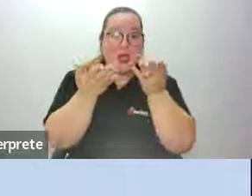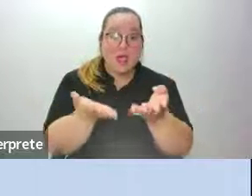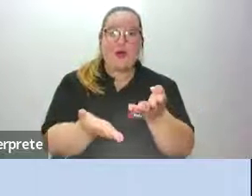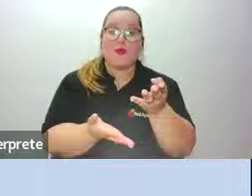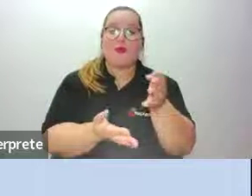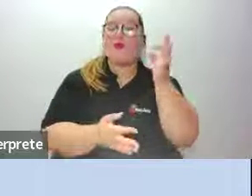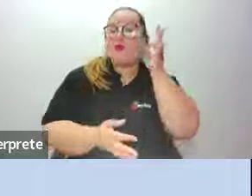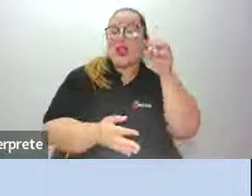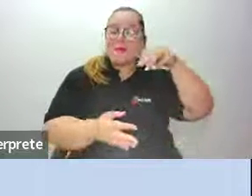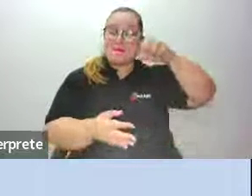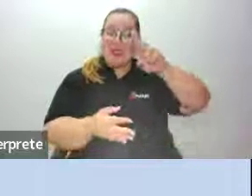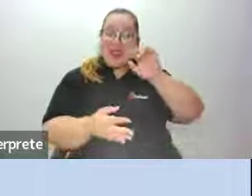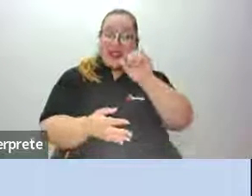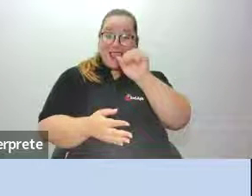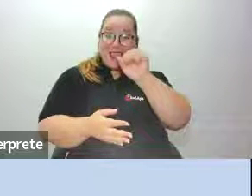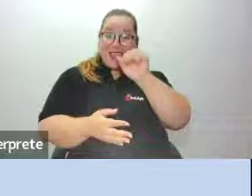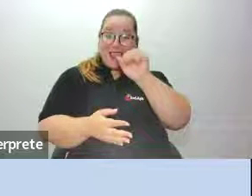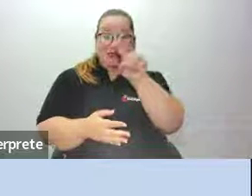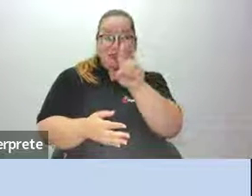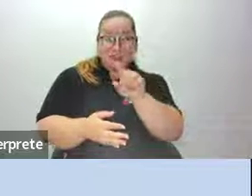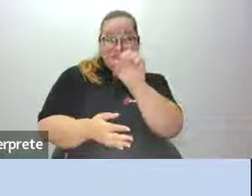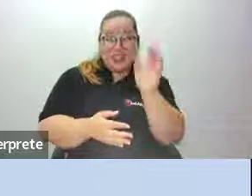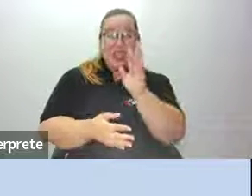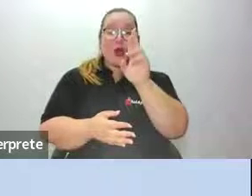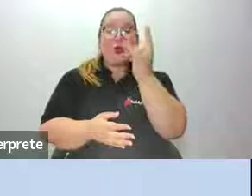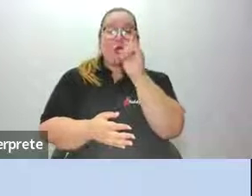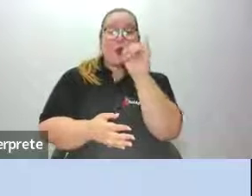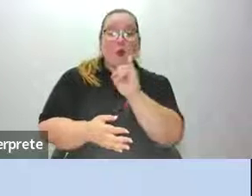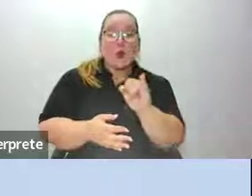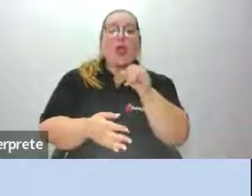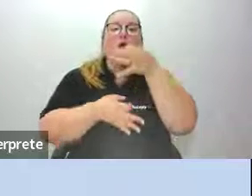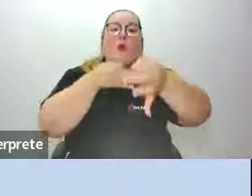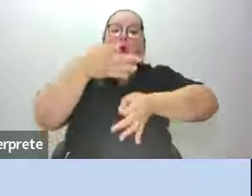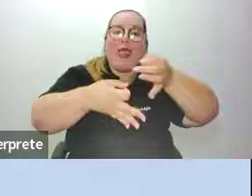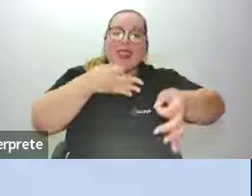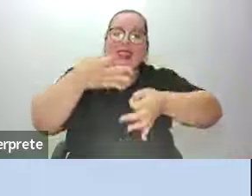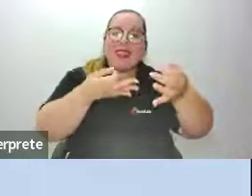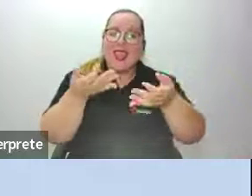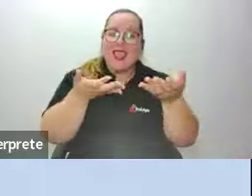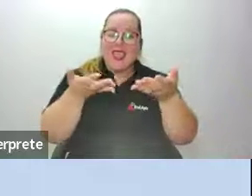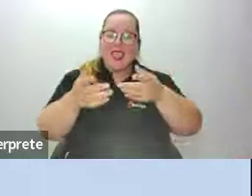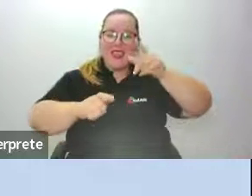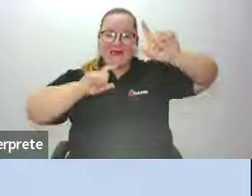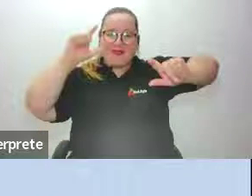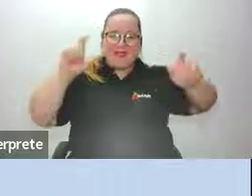María José Ruiz, que está ahí narrando un cuento que ella misma